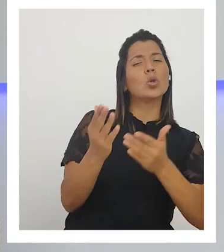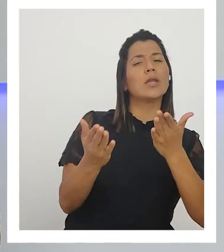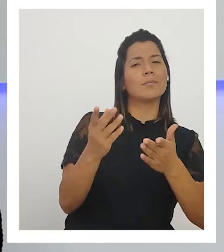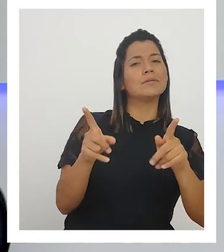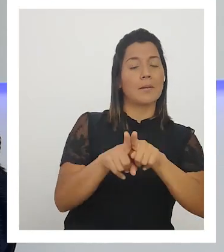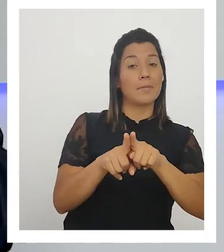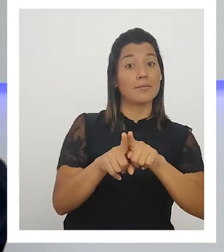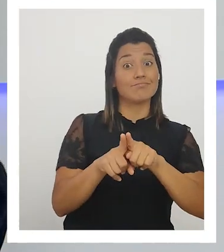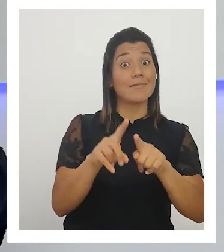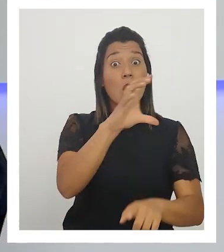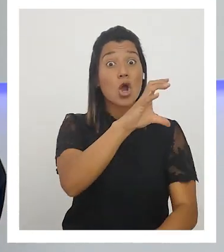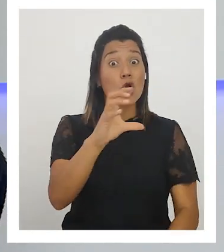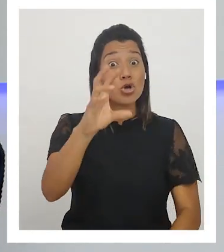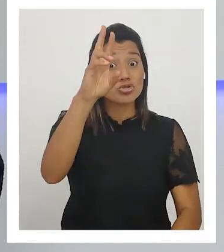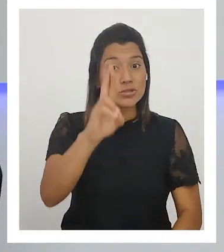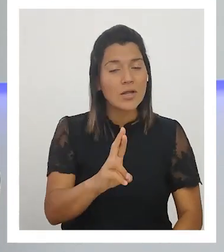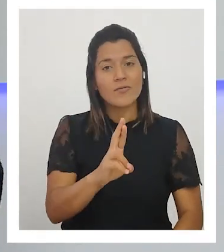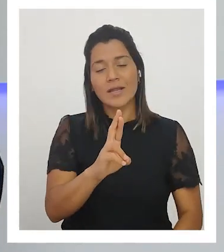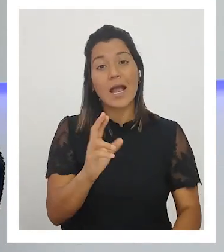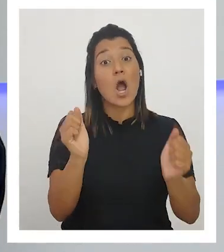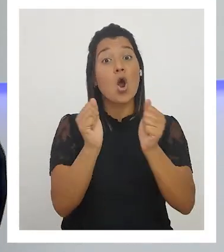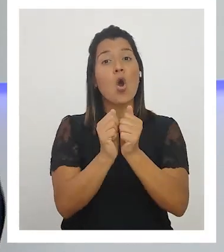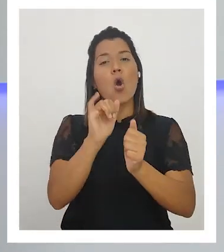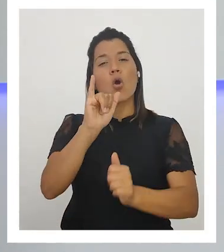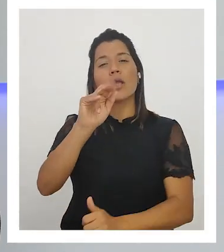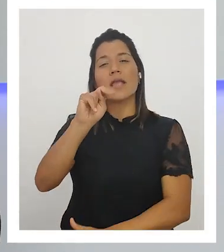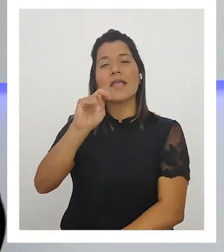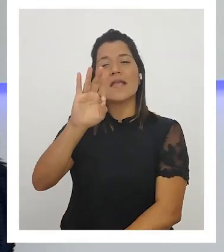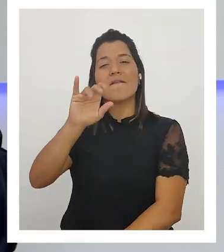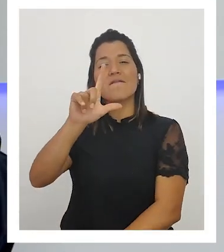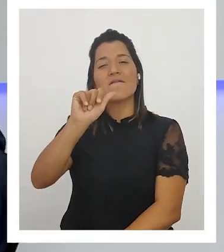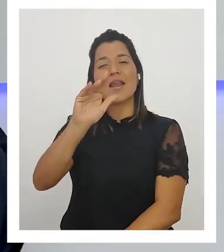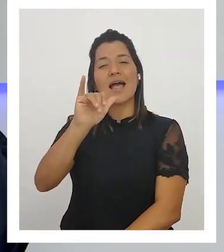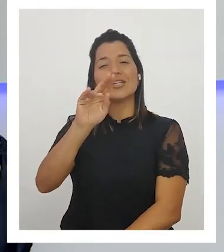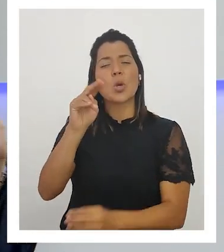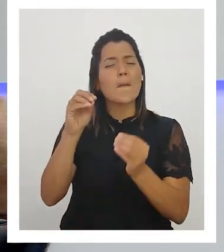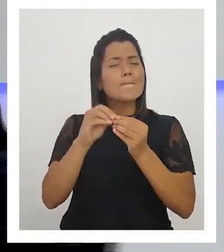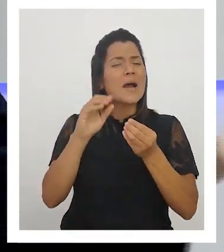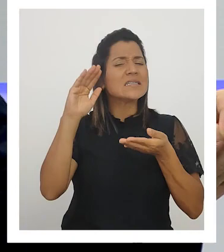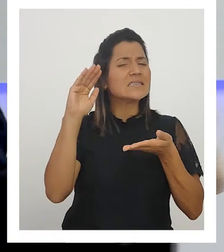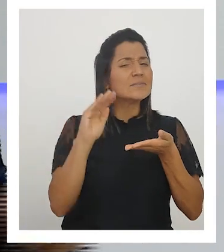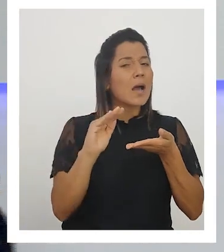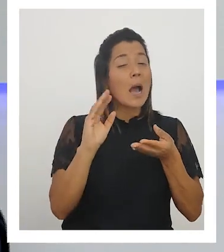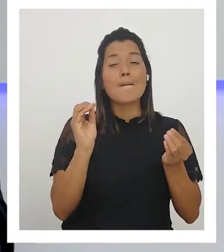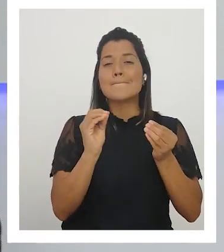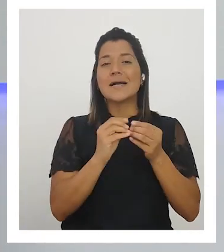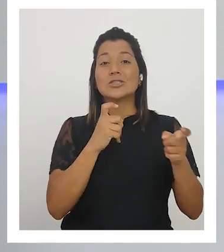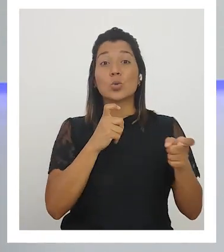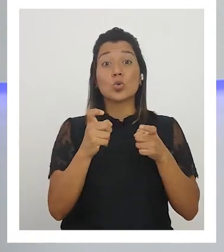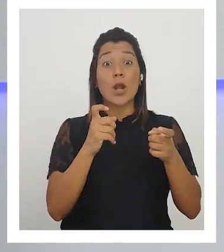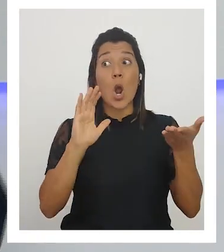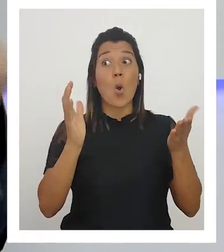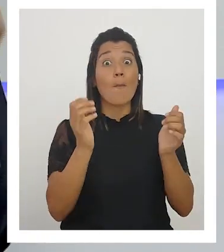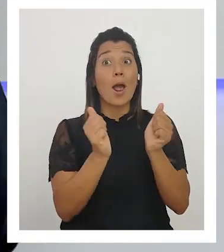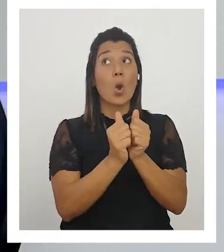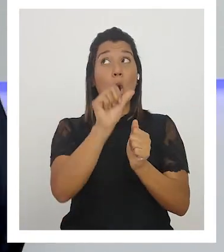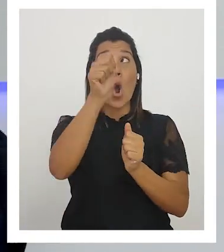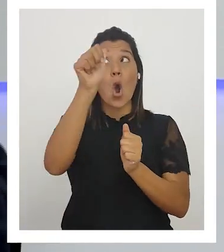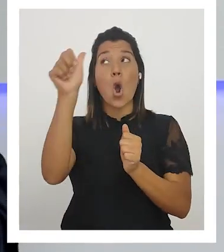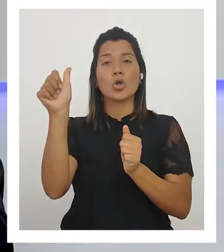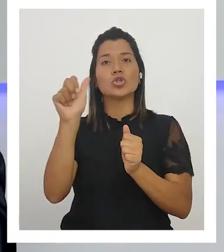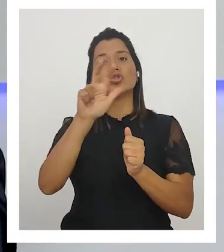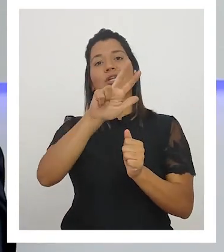el país con la inflación más baja, más controlada de todos los 38 países que componen